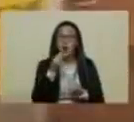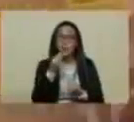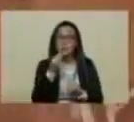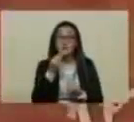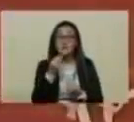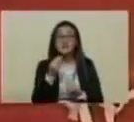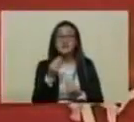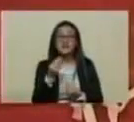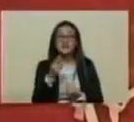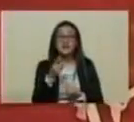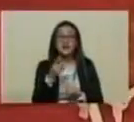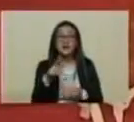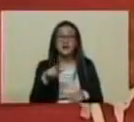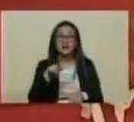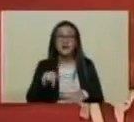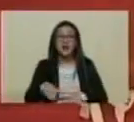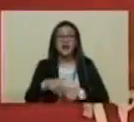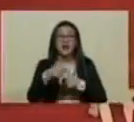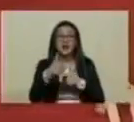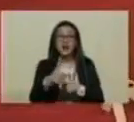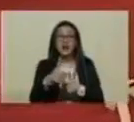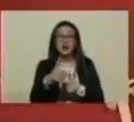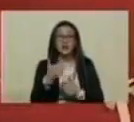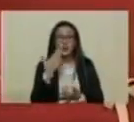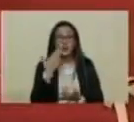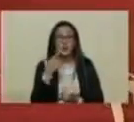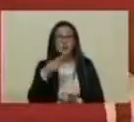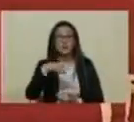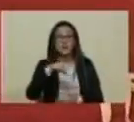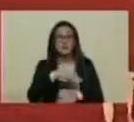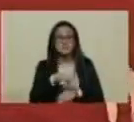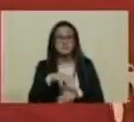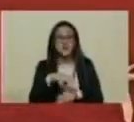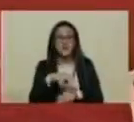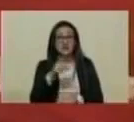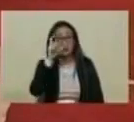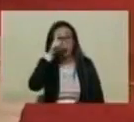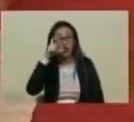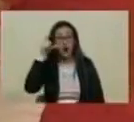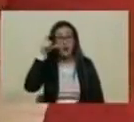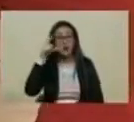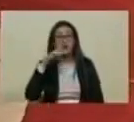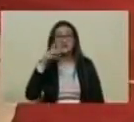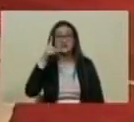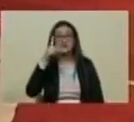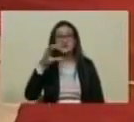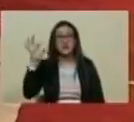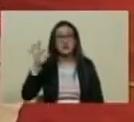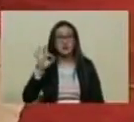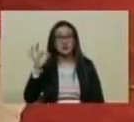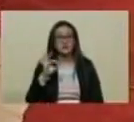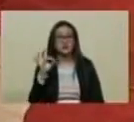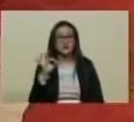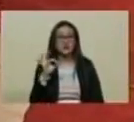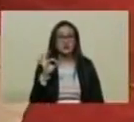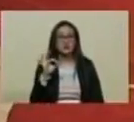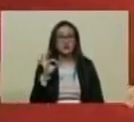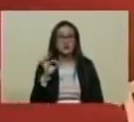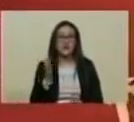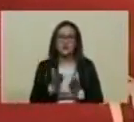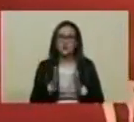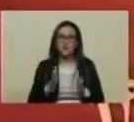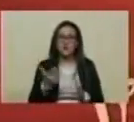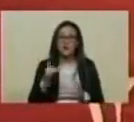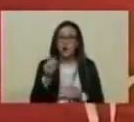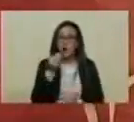proteína y como ha sido el reto que nos ha planteado usted y el ministro Agua de que sea 100% PAE. Nuestros estudiantes han tenido un